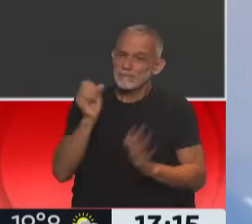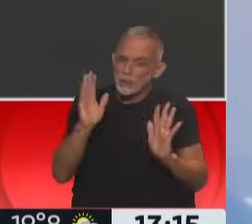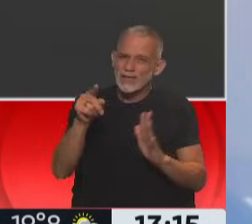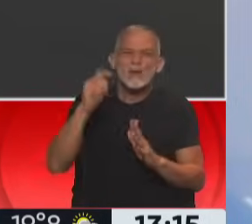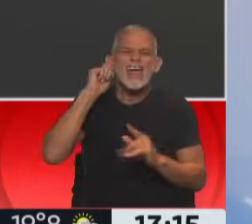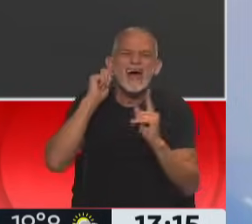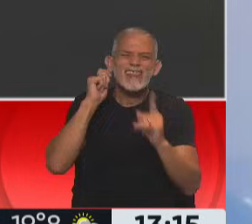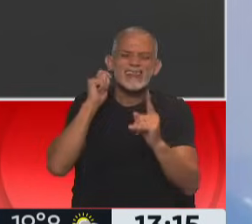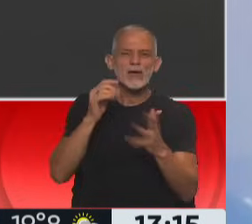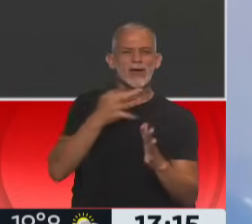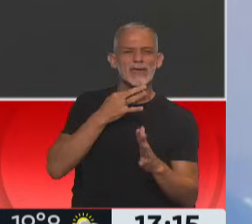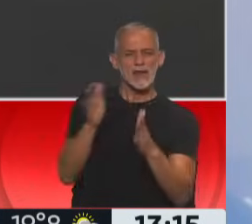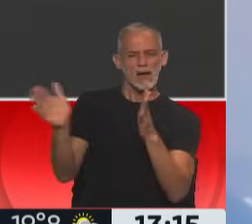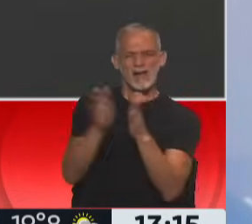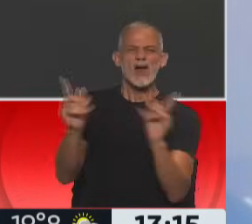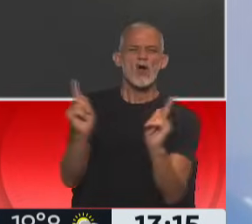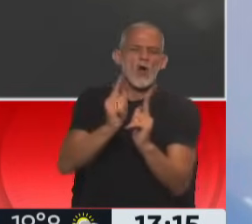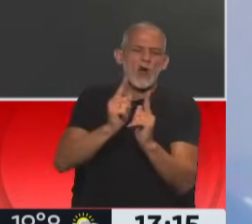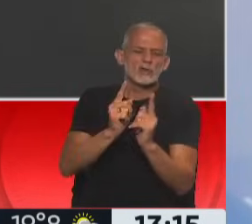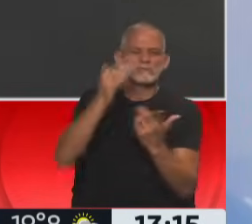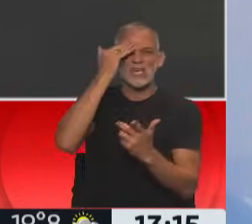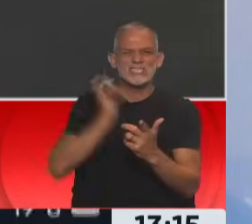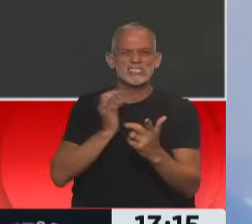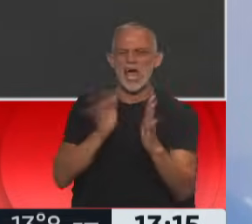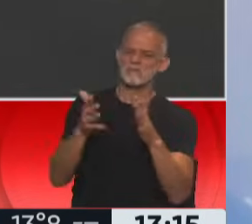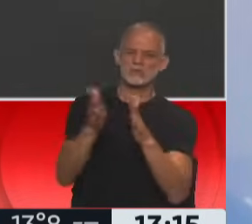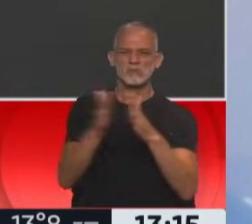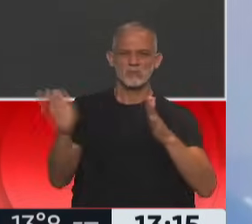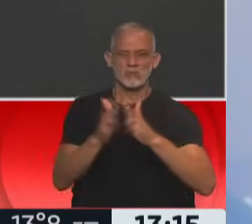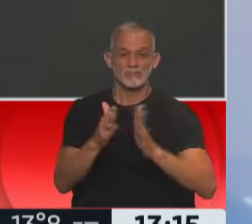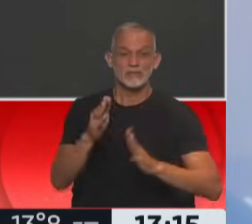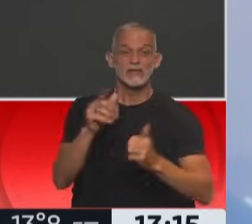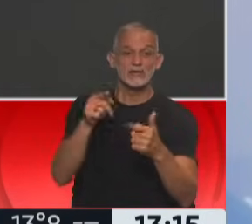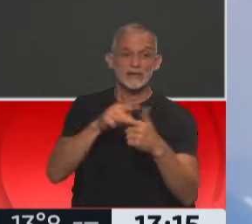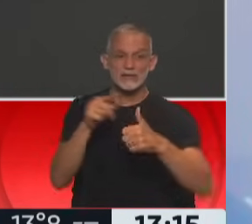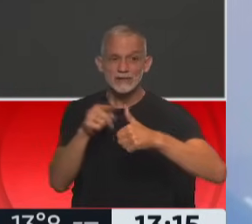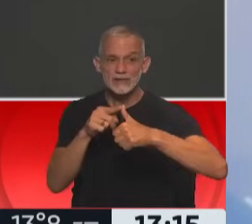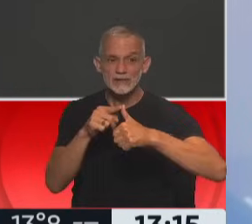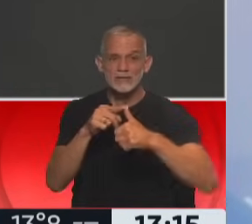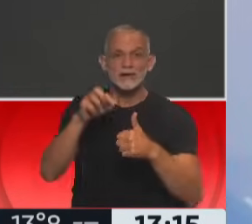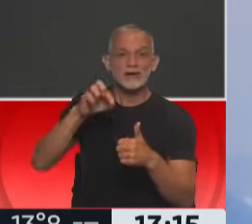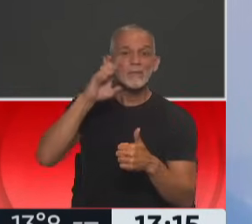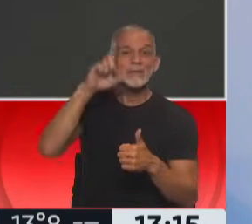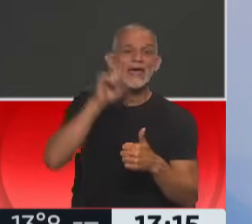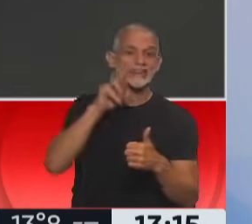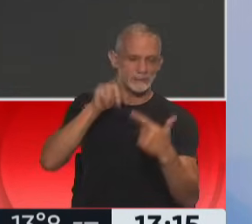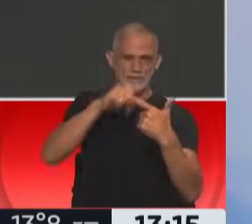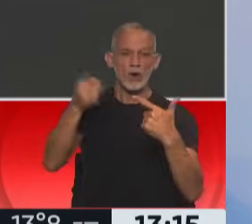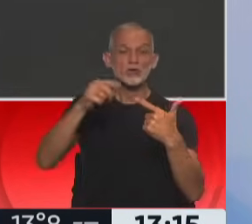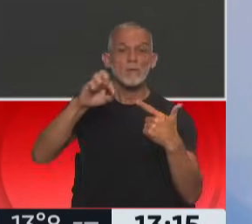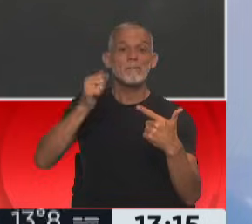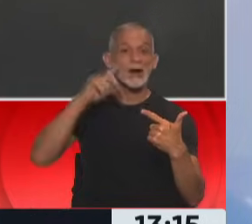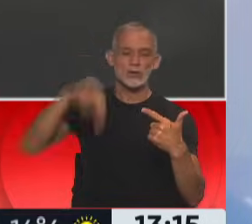cuenta. Se quiere un papado que no transcurra más de 15 años. Zuppi es uno. Bueno, bien. Pietro Parolin, bueno, italiano.